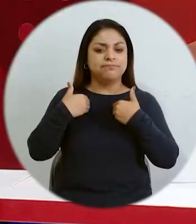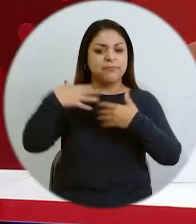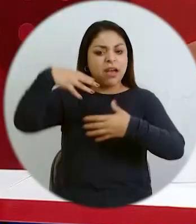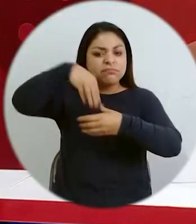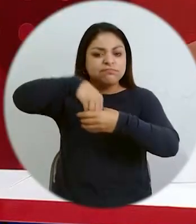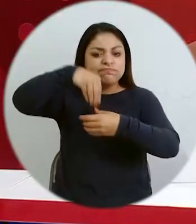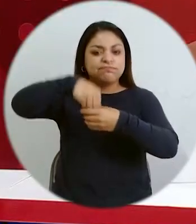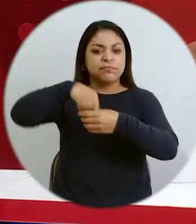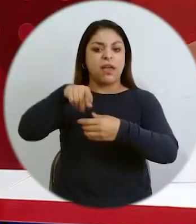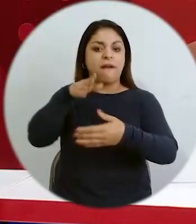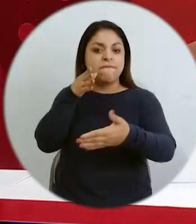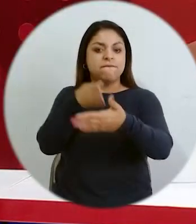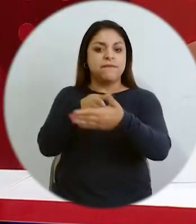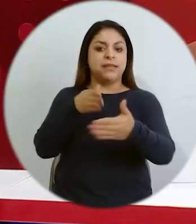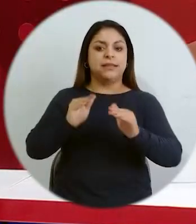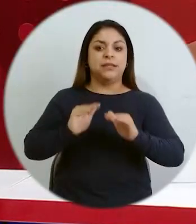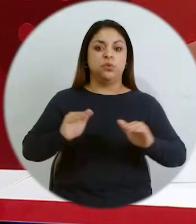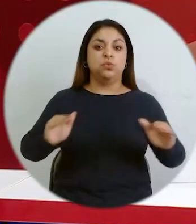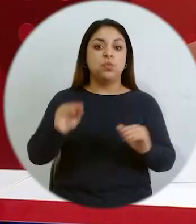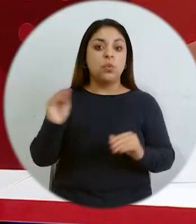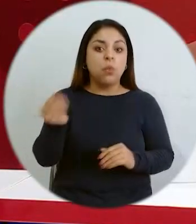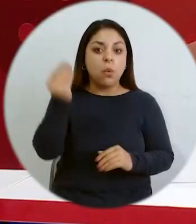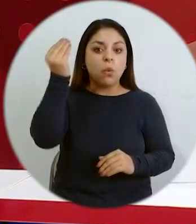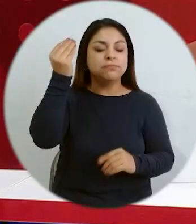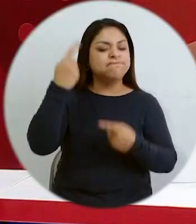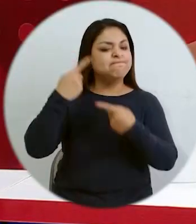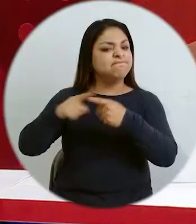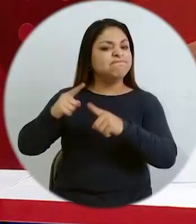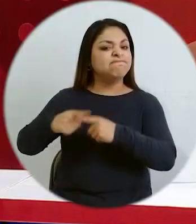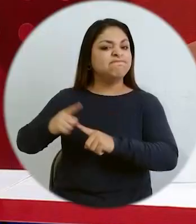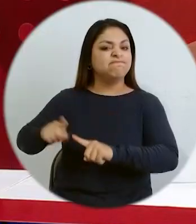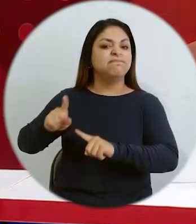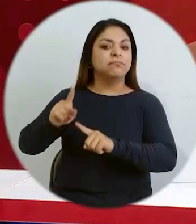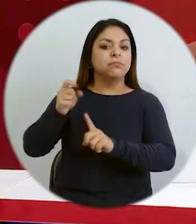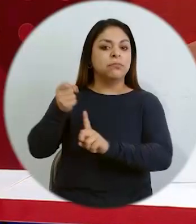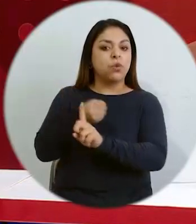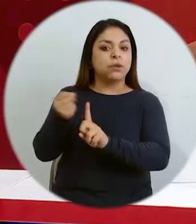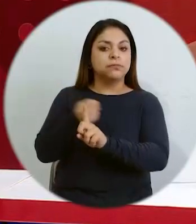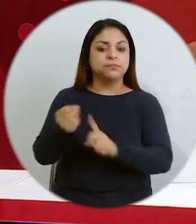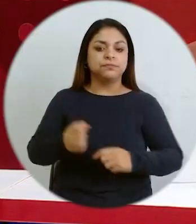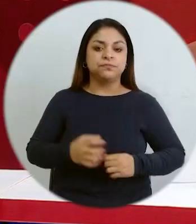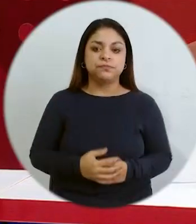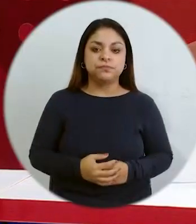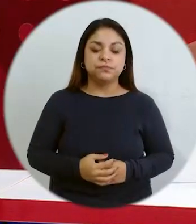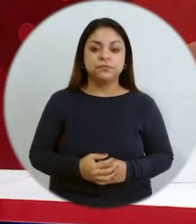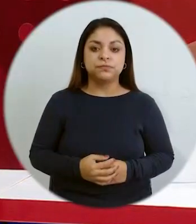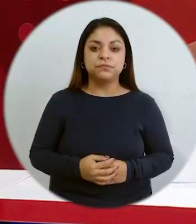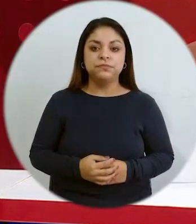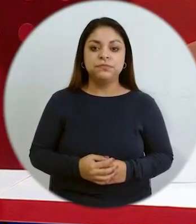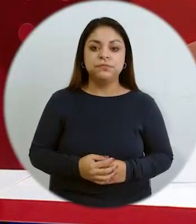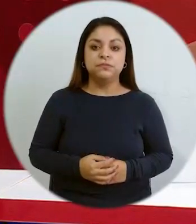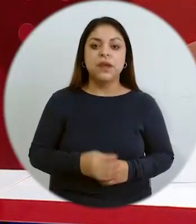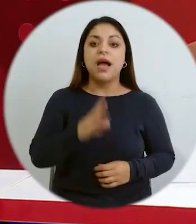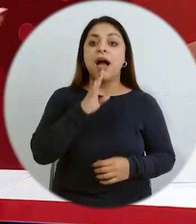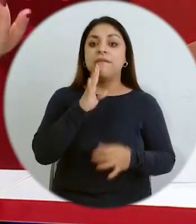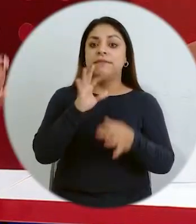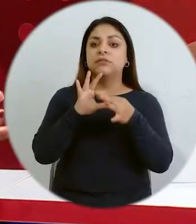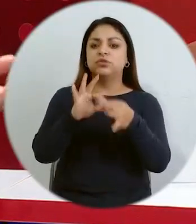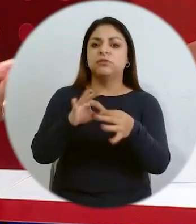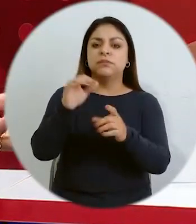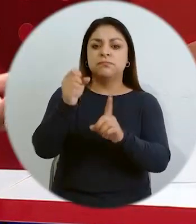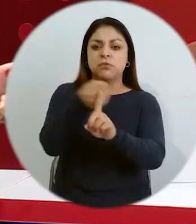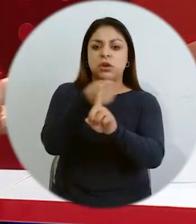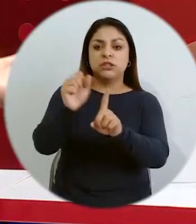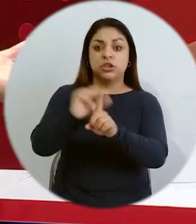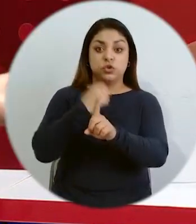de violencia que afectan a nuestra niñez y adolescencia. Se habla de